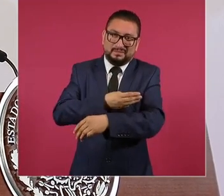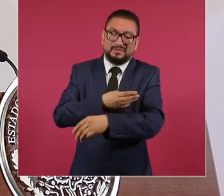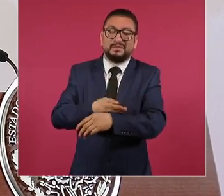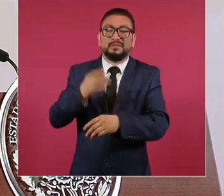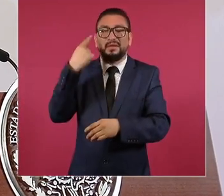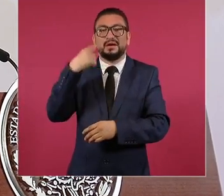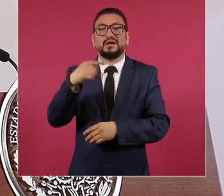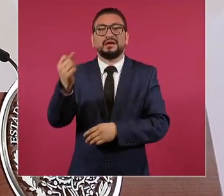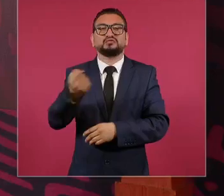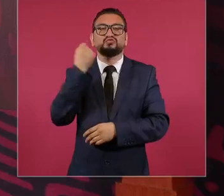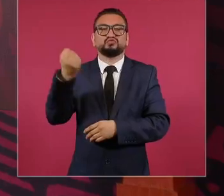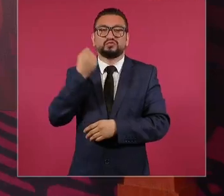pero